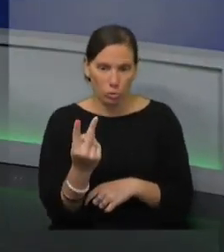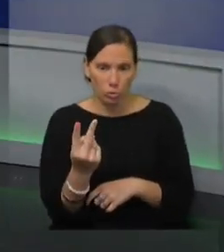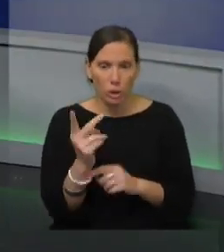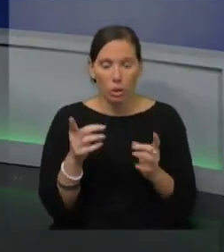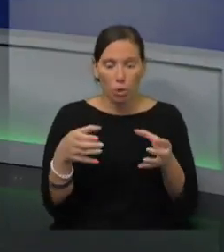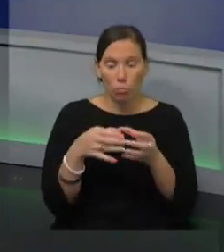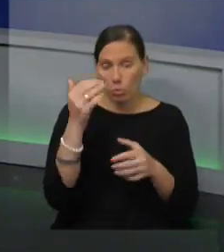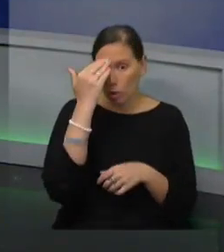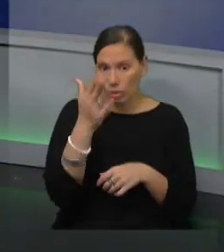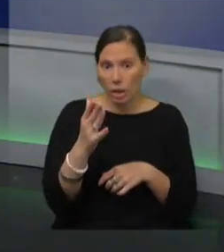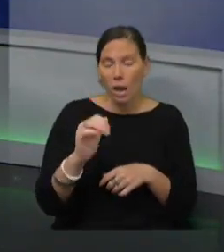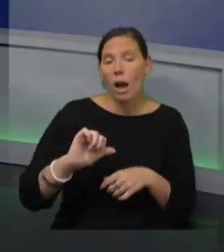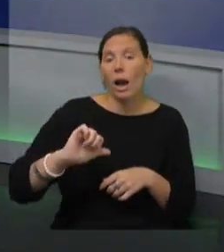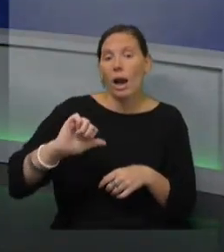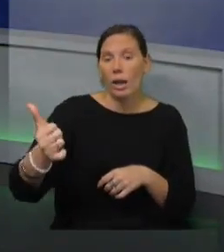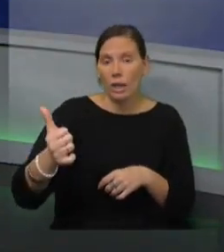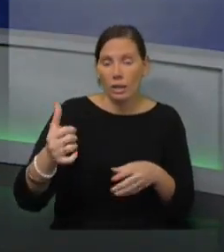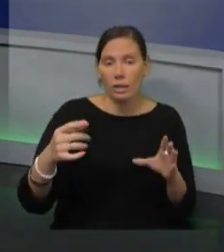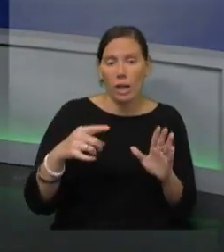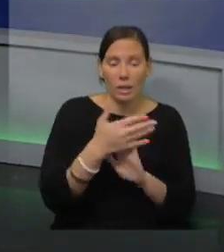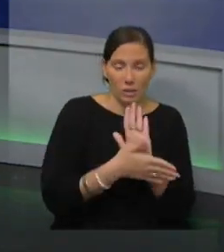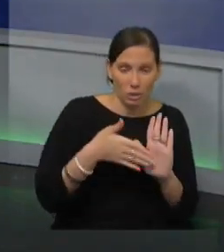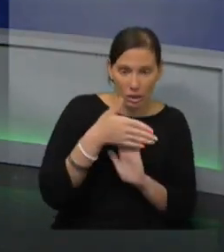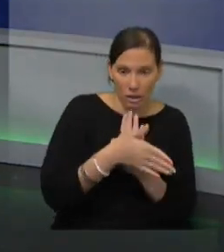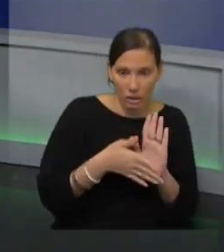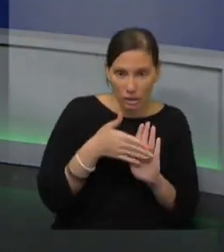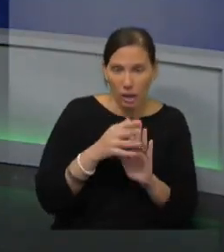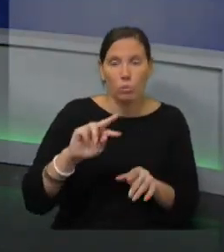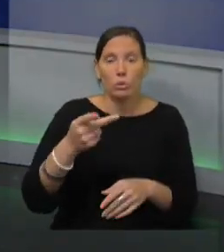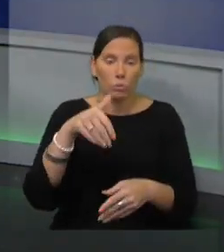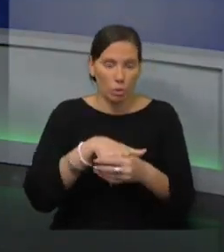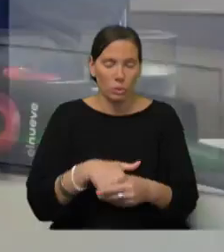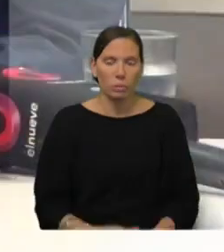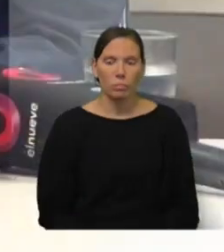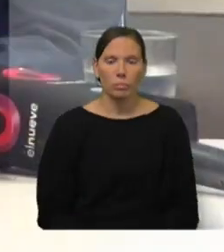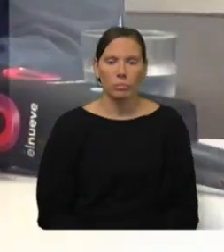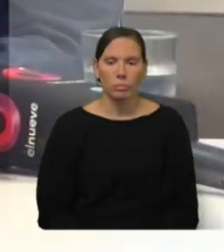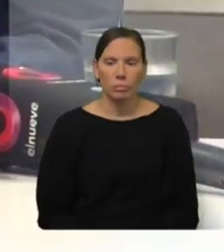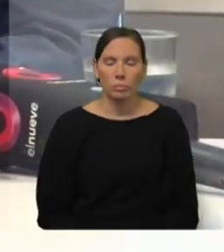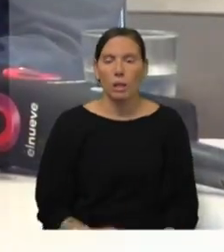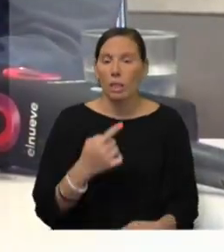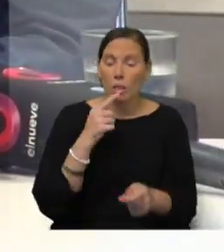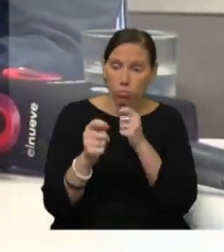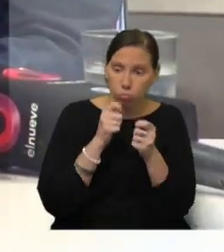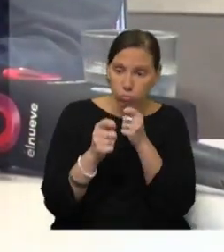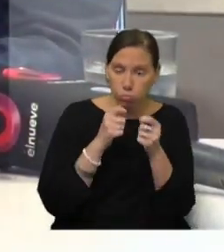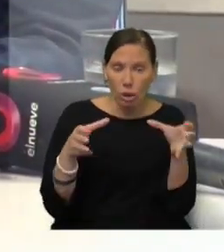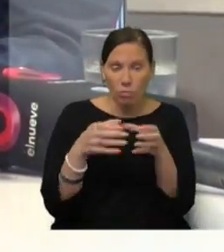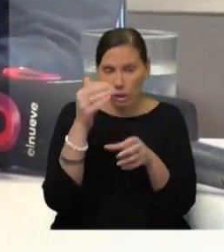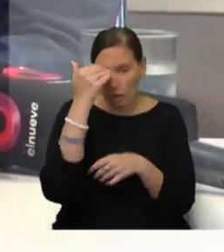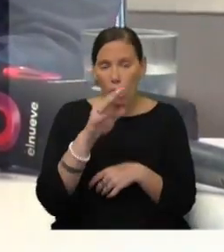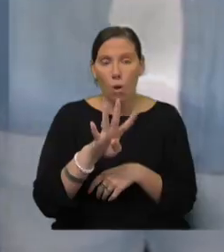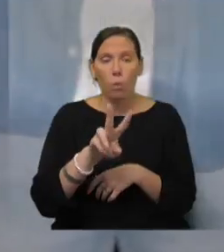frenteamplista derrotaría a la fórmula nacionalista en un eventual balotaje según el sondeo el frente amplio llega a